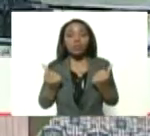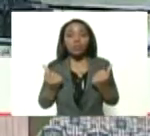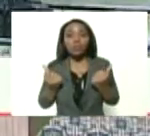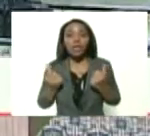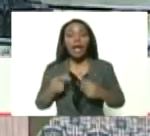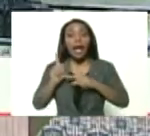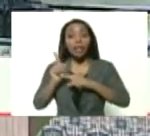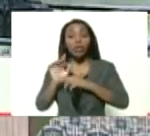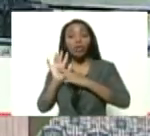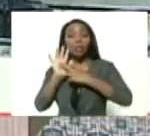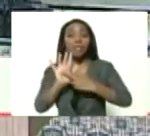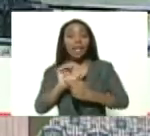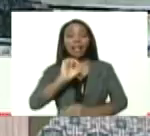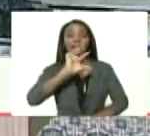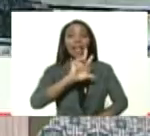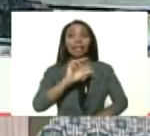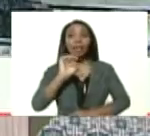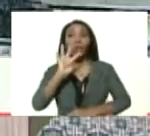el